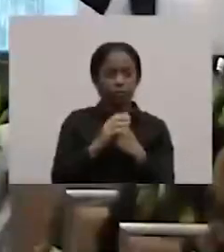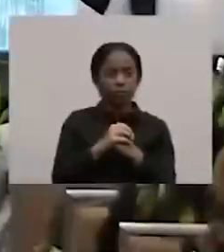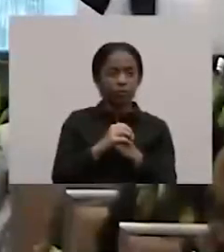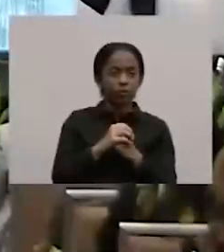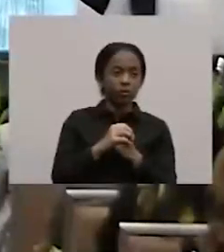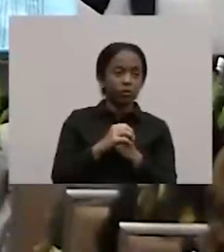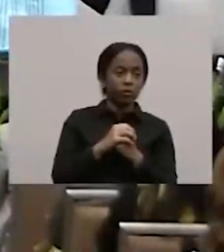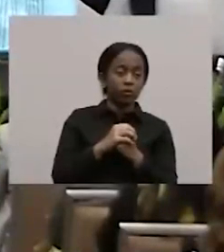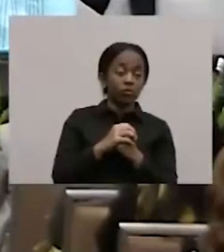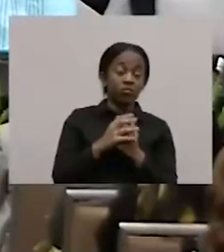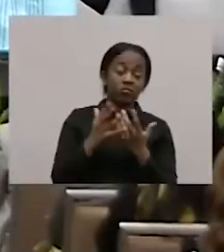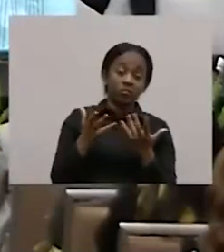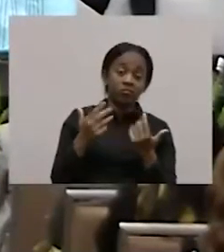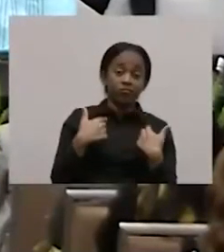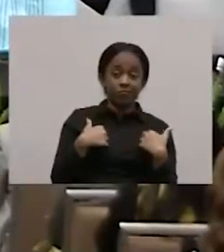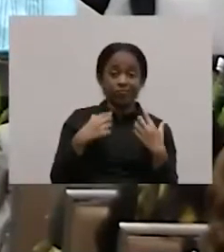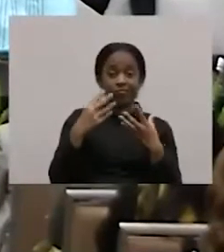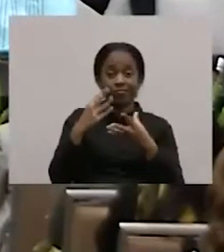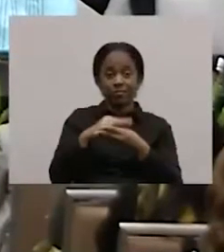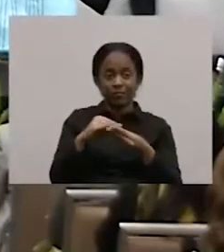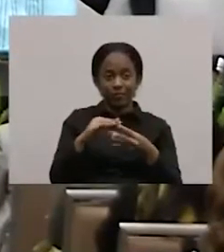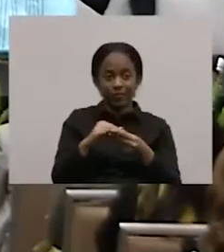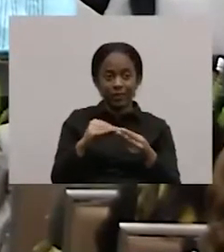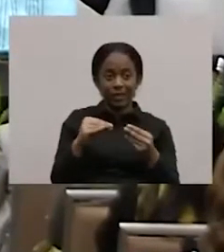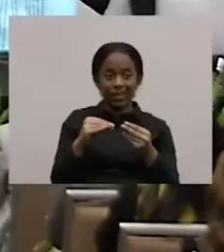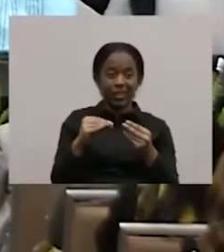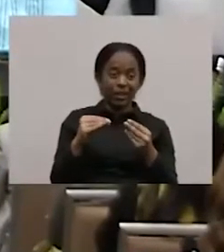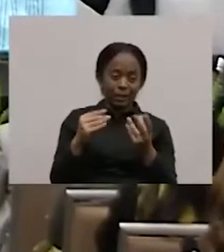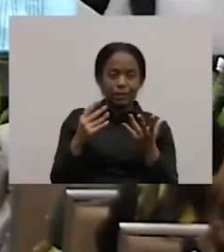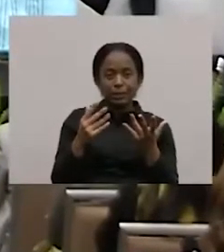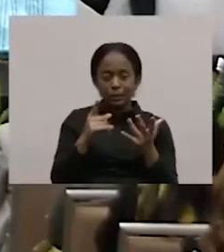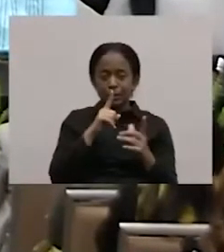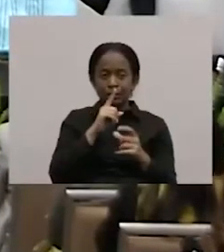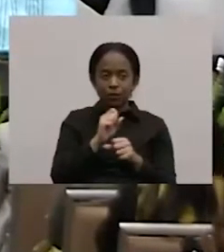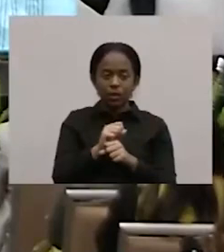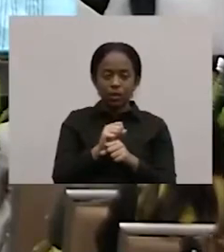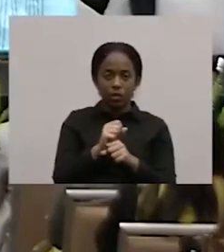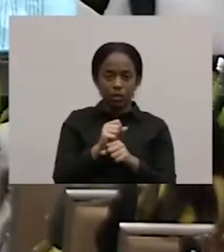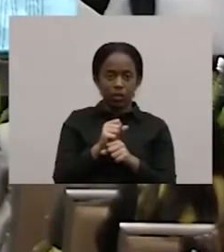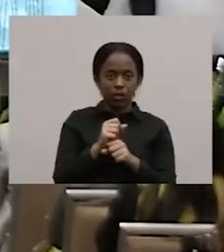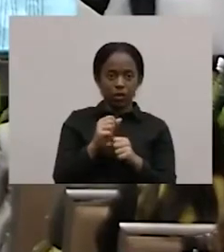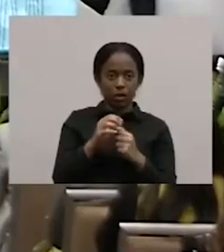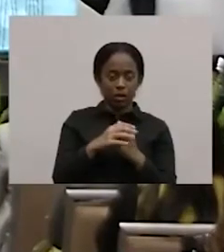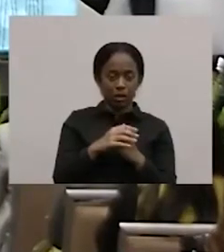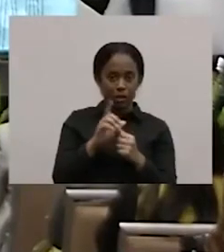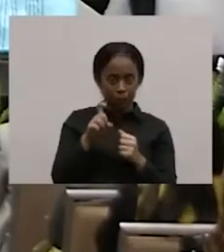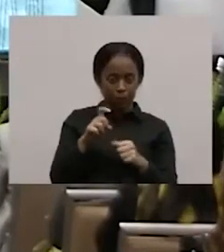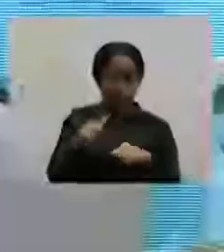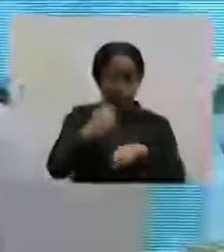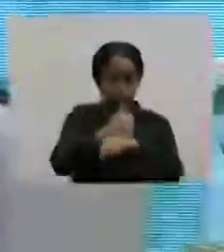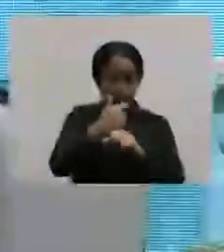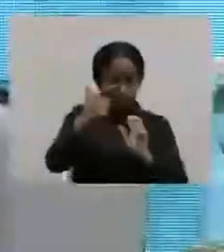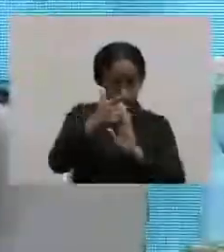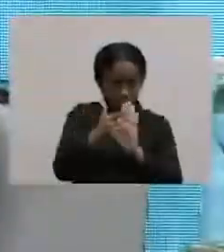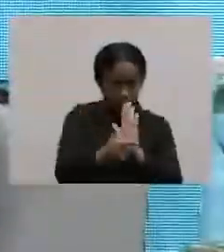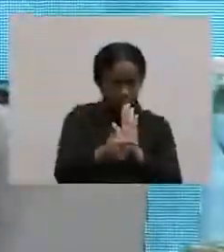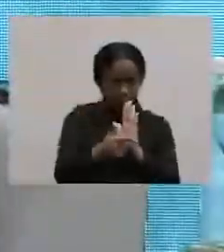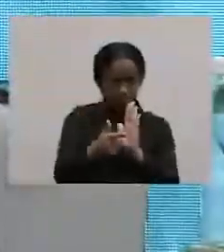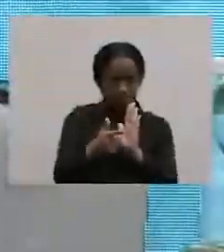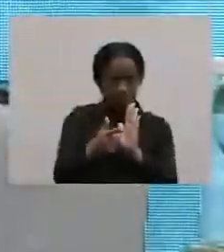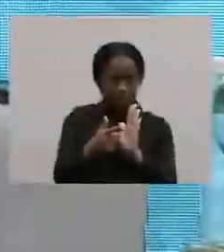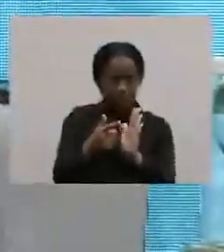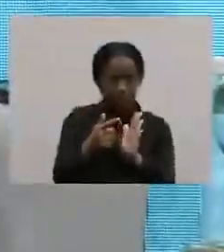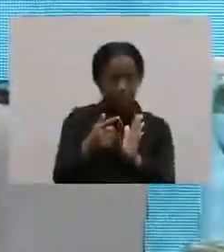Mira, yo voy a decir algo que puede ser hasta medio provocador. No hay que legislar para las noticias falsas. No hay que